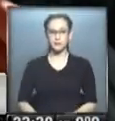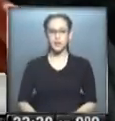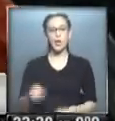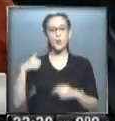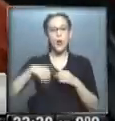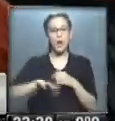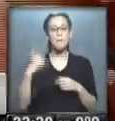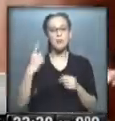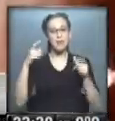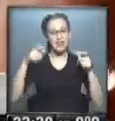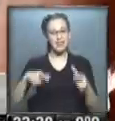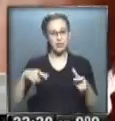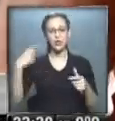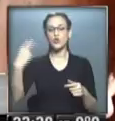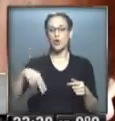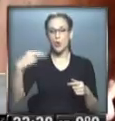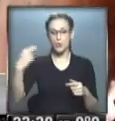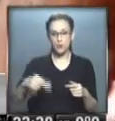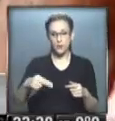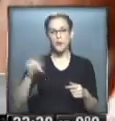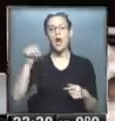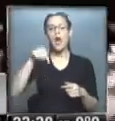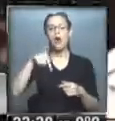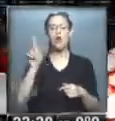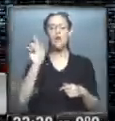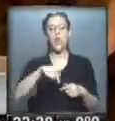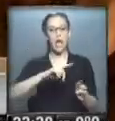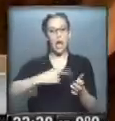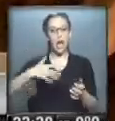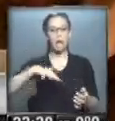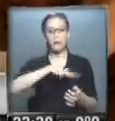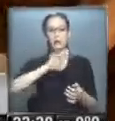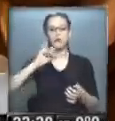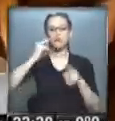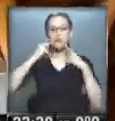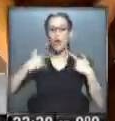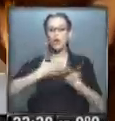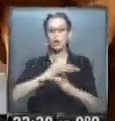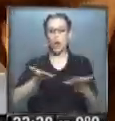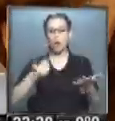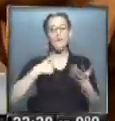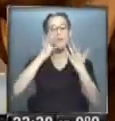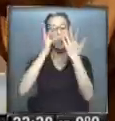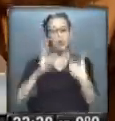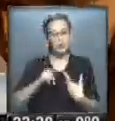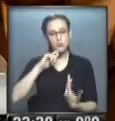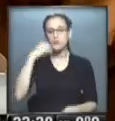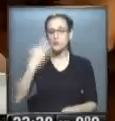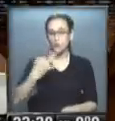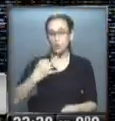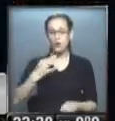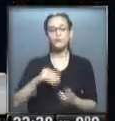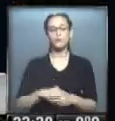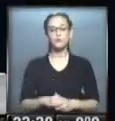primer disco en noviembre. Y bueno, estamos viniendo acá a Capital a presentarlo. Y muy contento con este proyecto, que somos básicamente un trío de